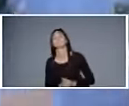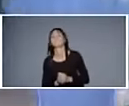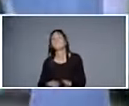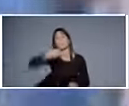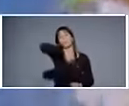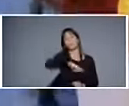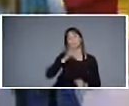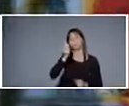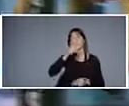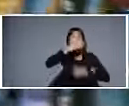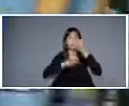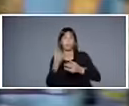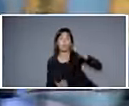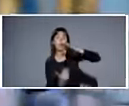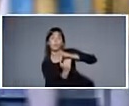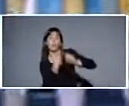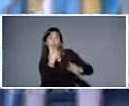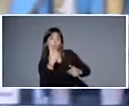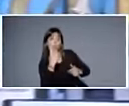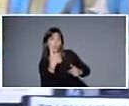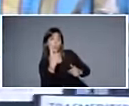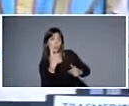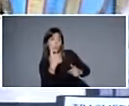hacemos un parón